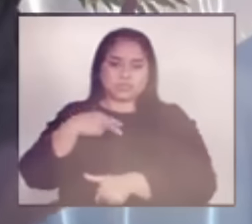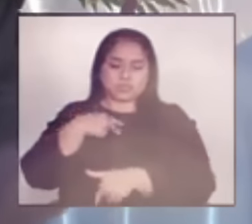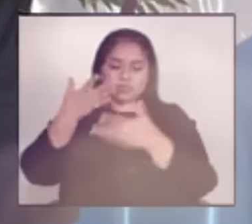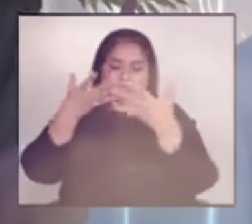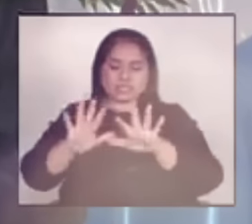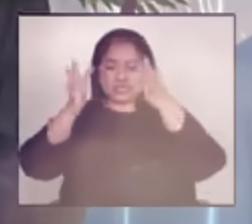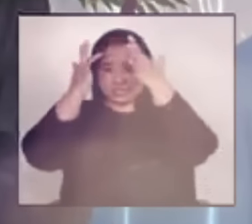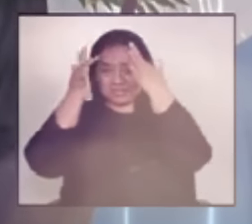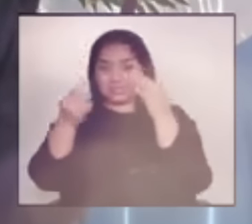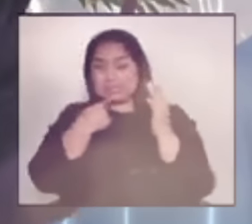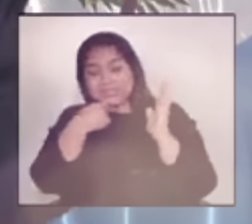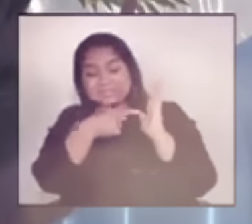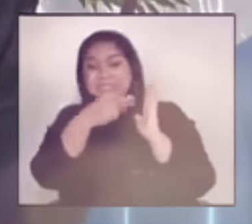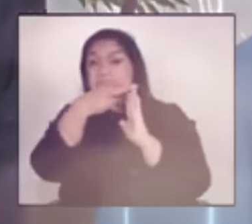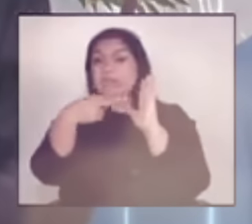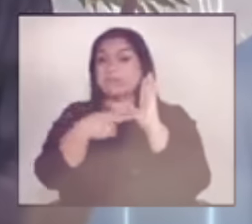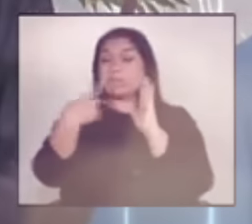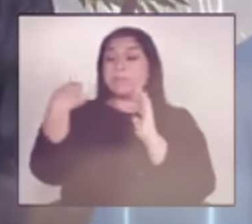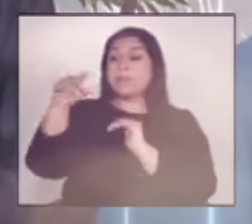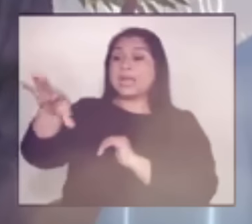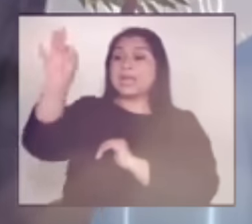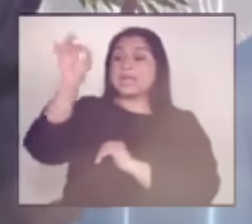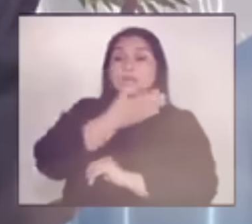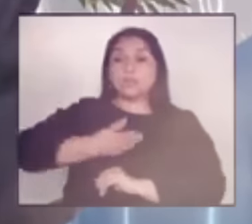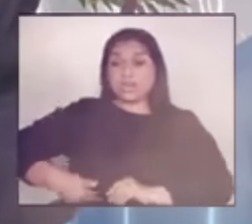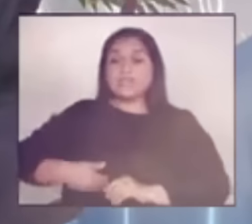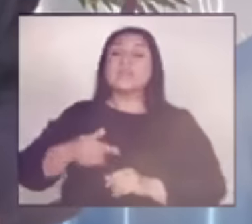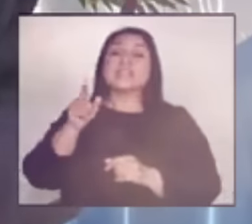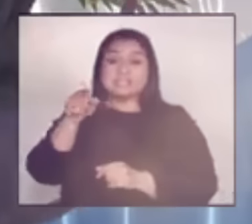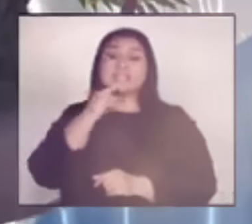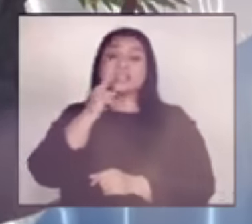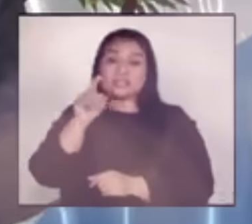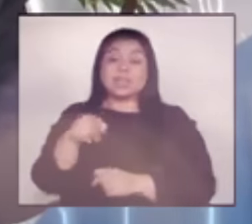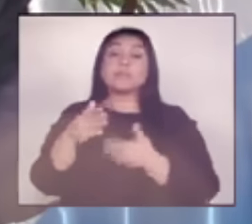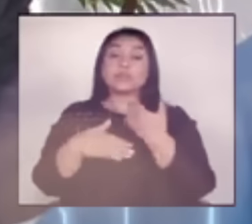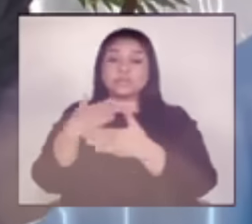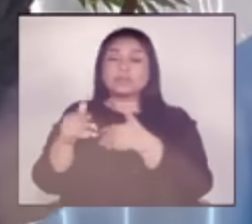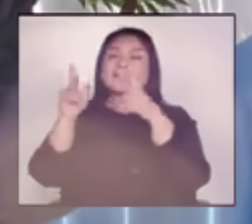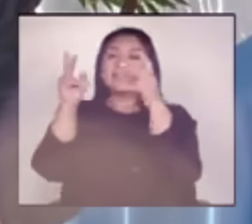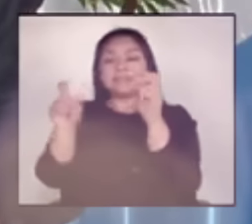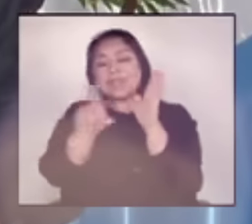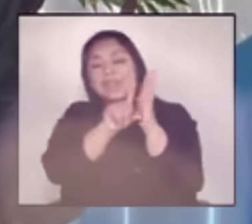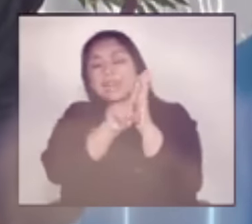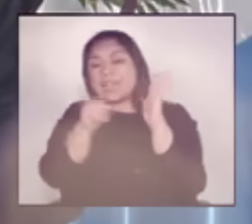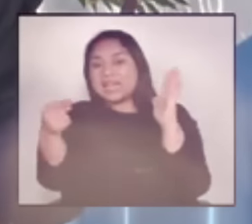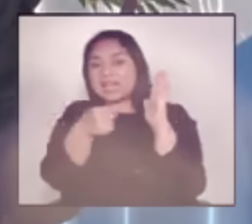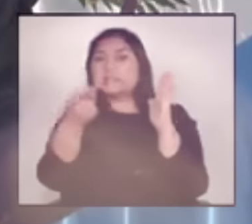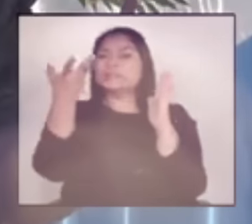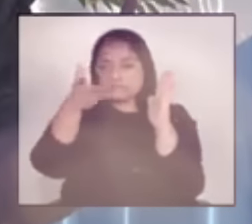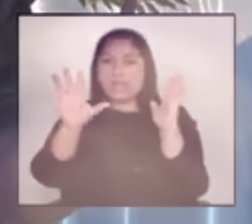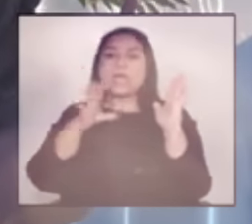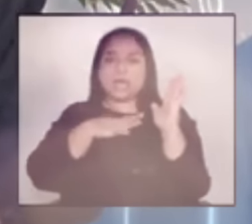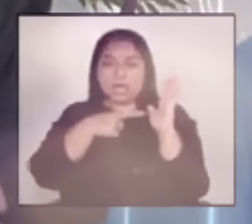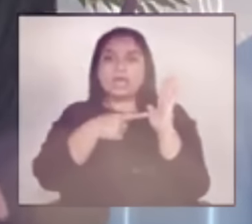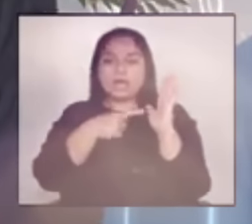definido en el reglamento para la elección de gobernadores es un procedimiento que dentro del marco de la ley existente lo que